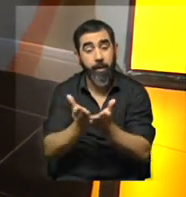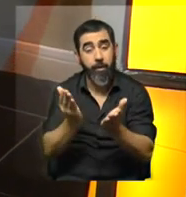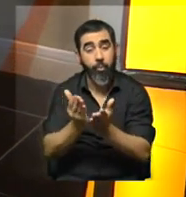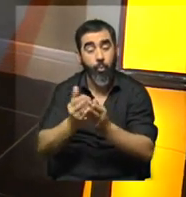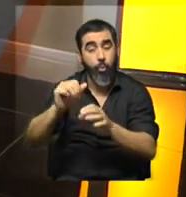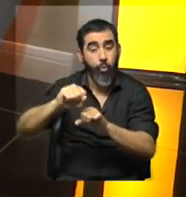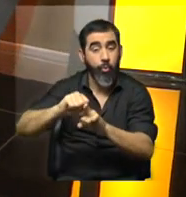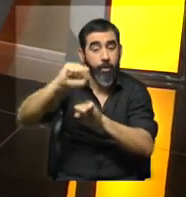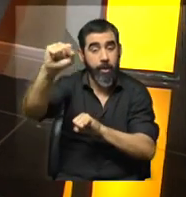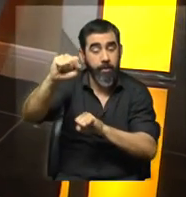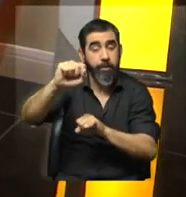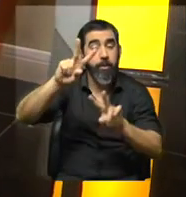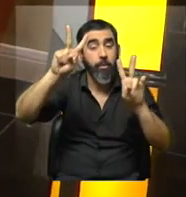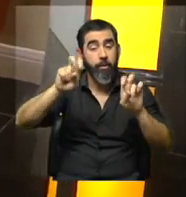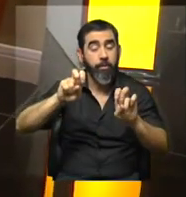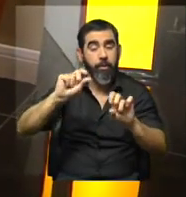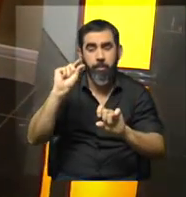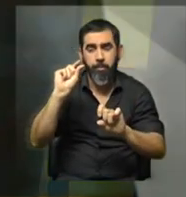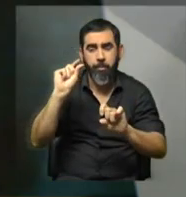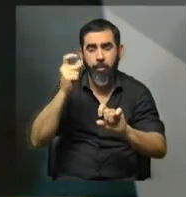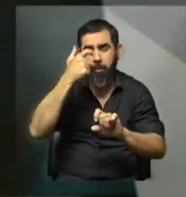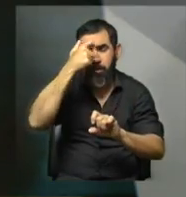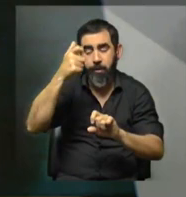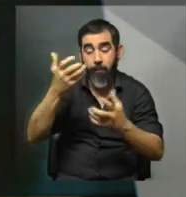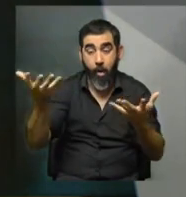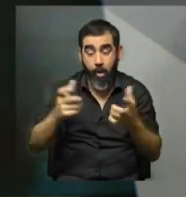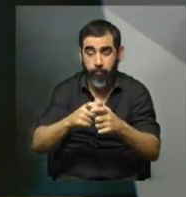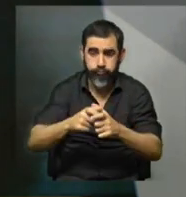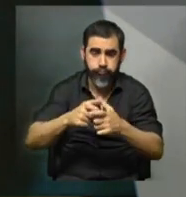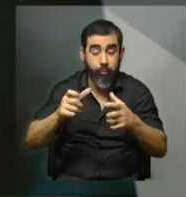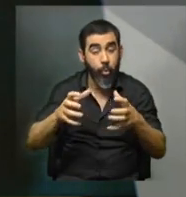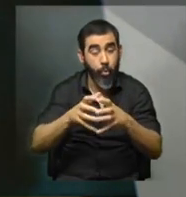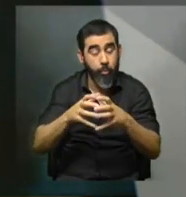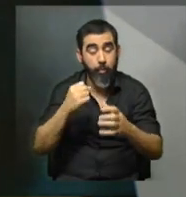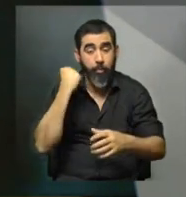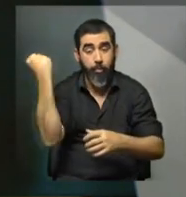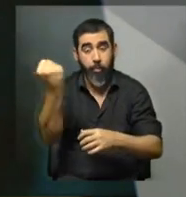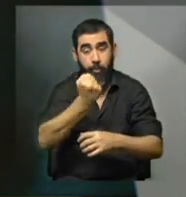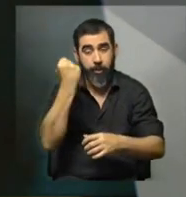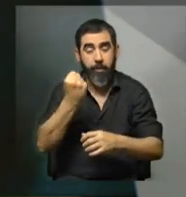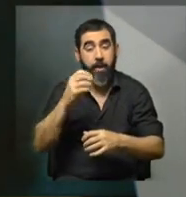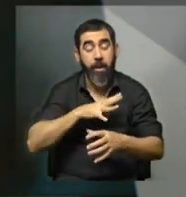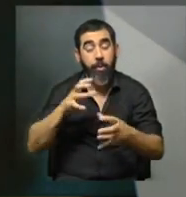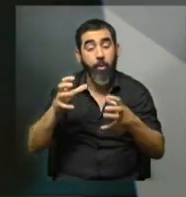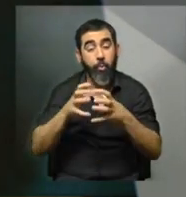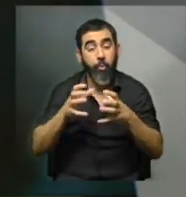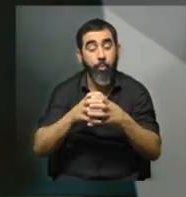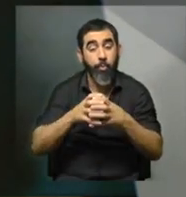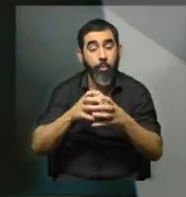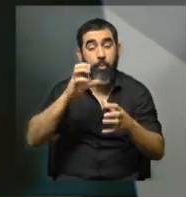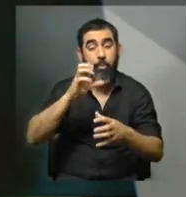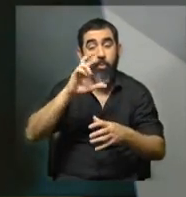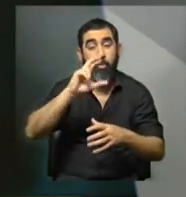posgrado en un área que nació con muy poquitos científicos y hoy son un grupo notable. Hablábamos al principio del grupo de cronobiología.